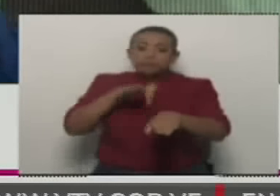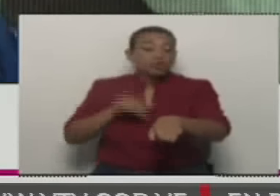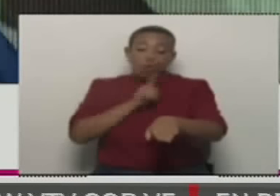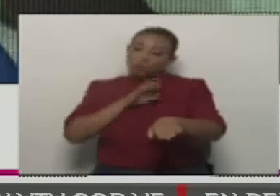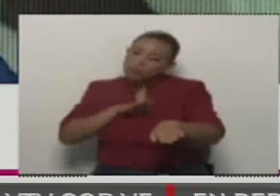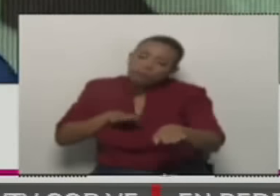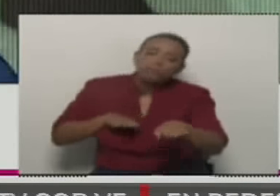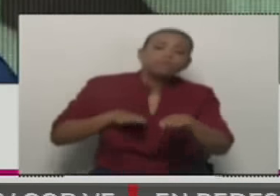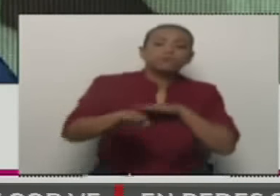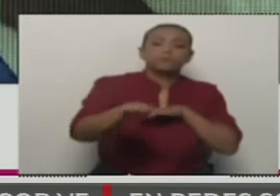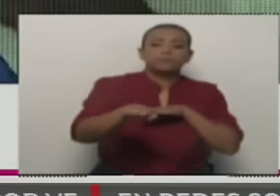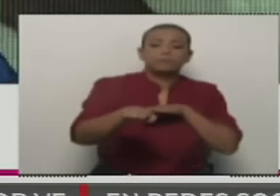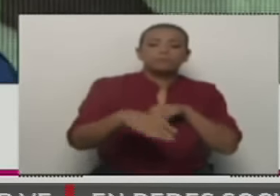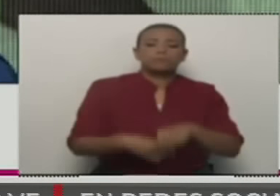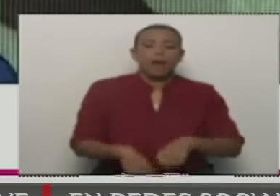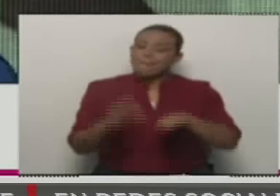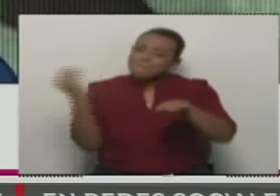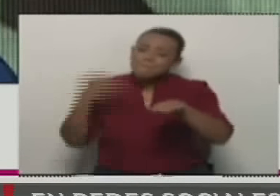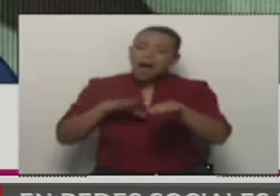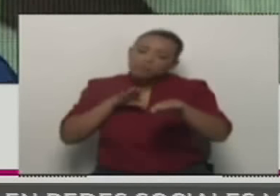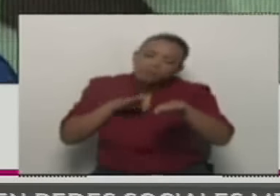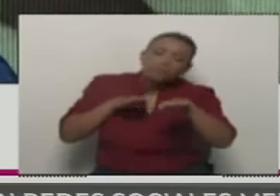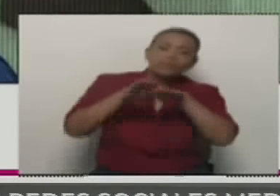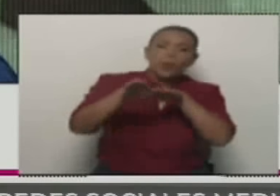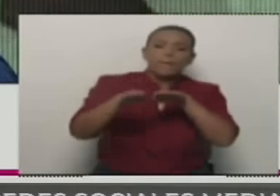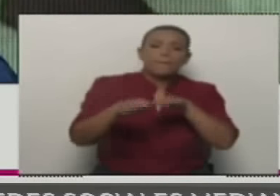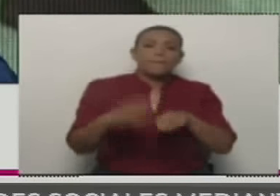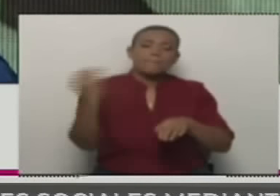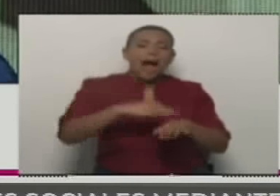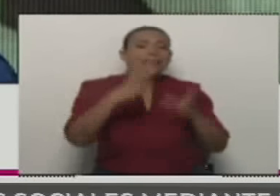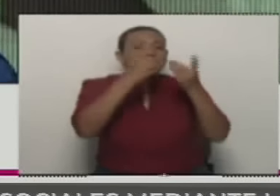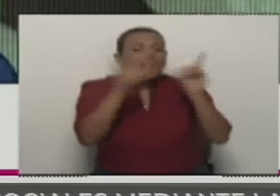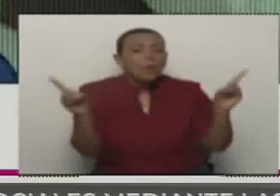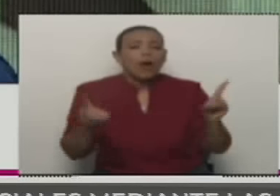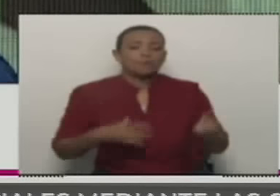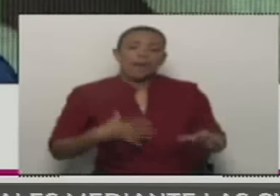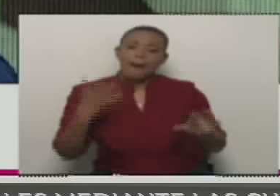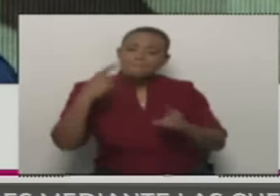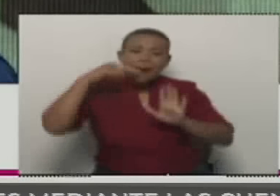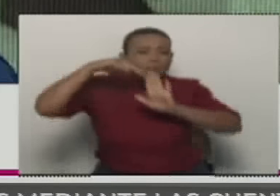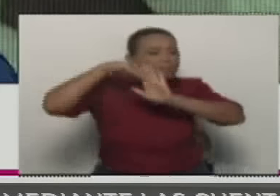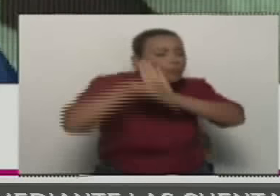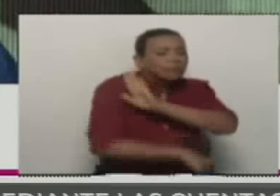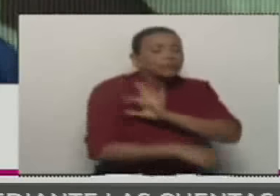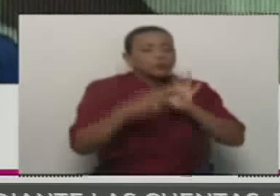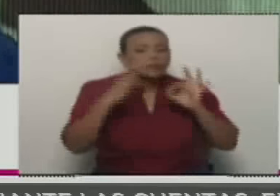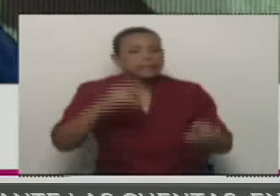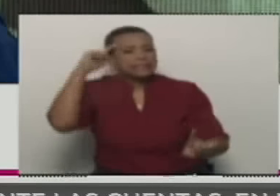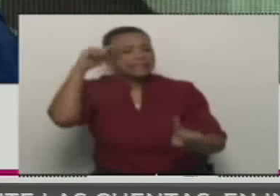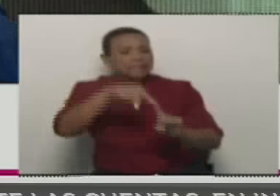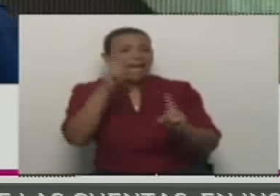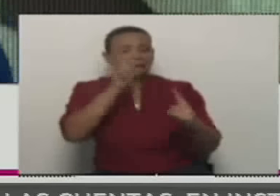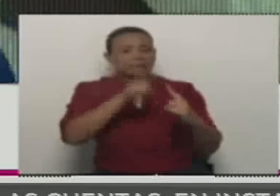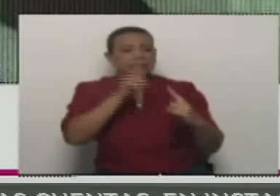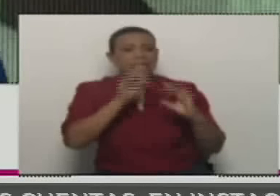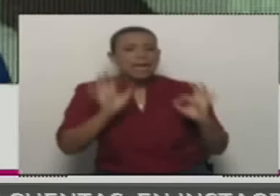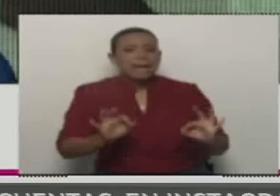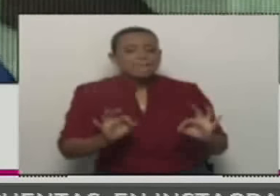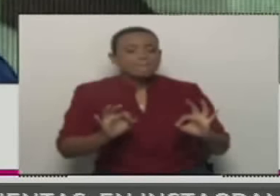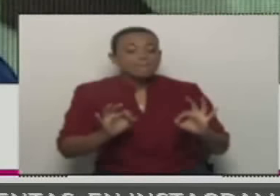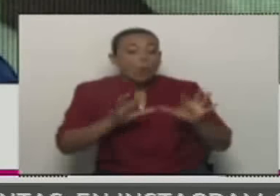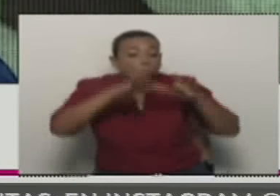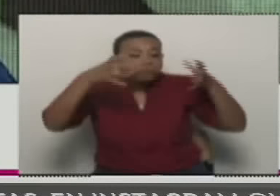irreversible, cada vez más democrática, cada vez más profunda y cada vez más cerca de la meta